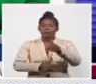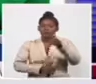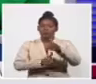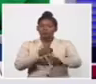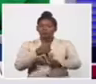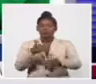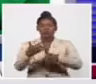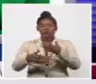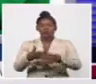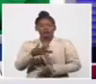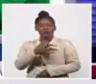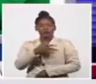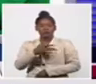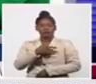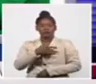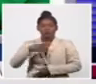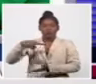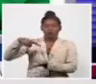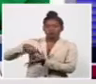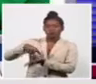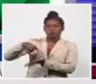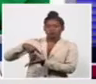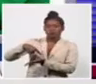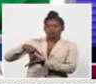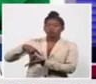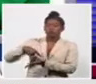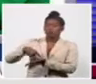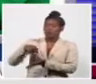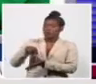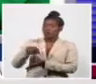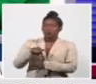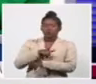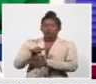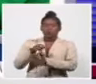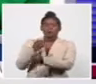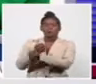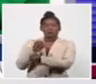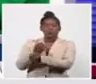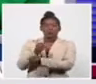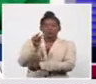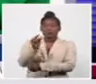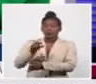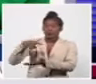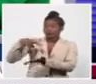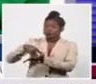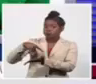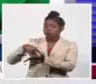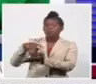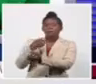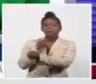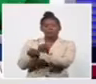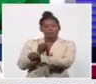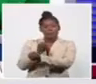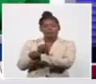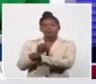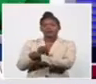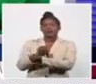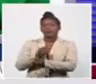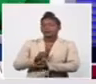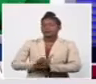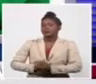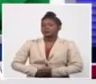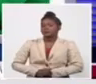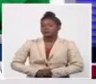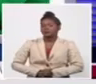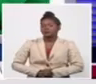isquémica, obesidad. La obesidad es un factor de mucho riesgo para esta enfermedad, que